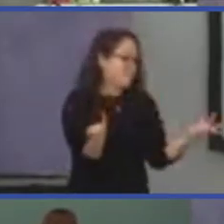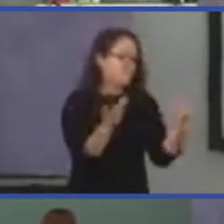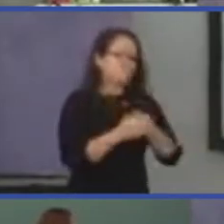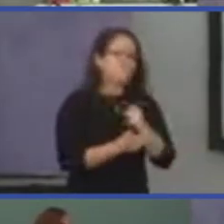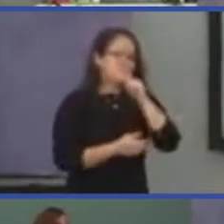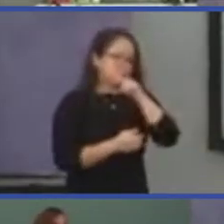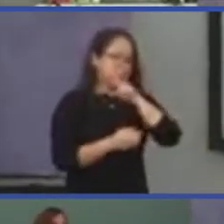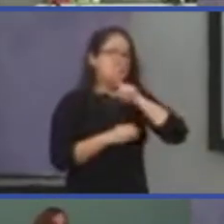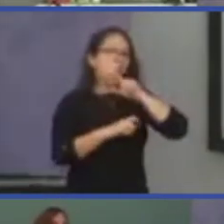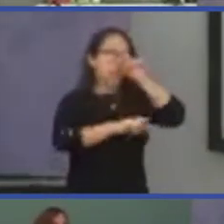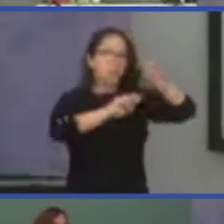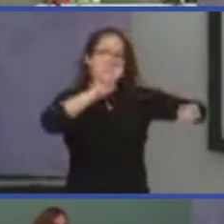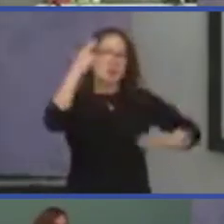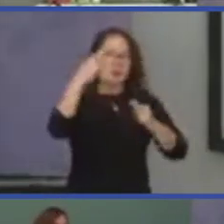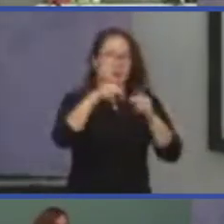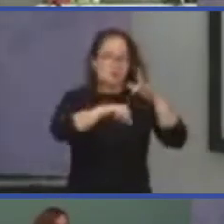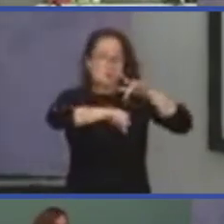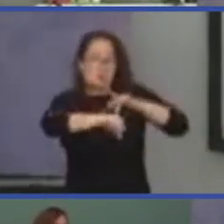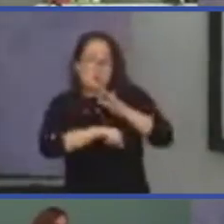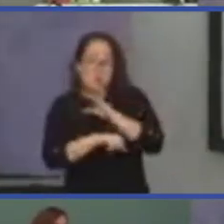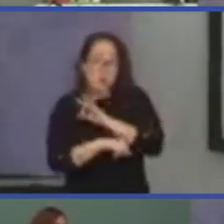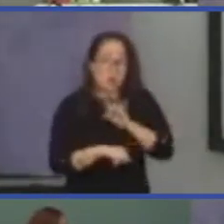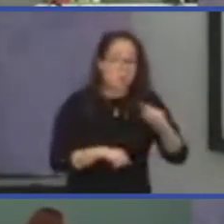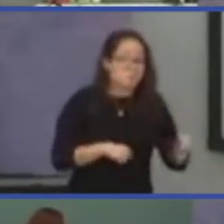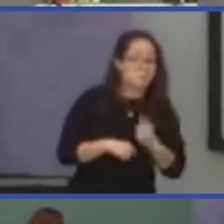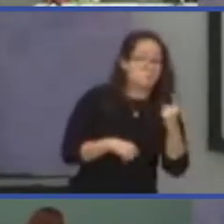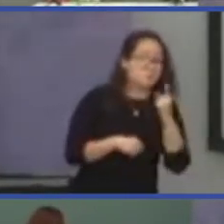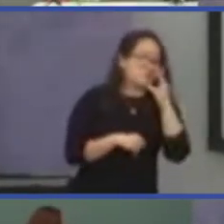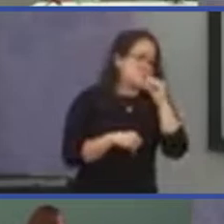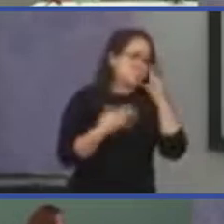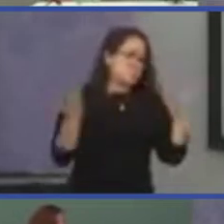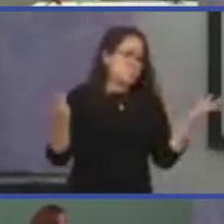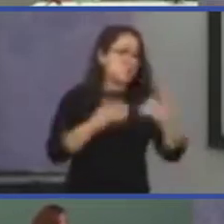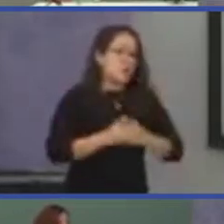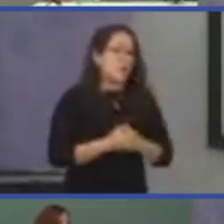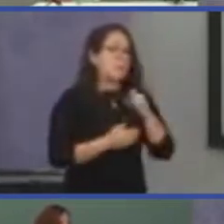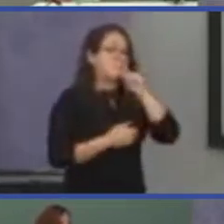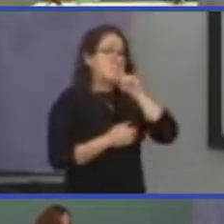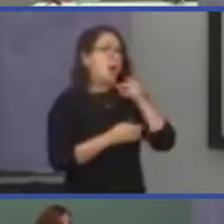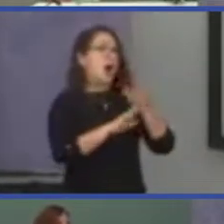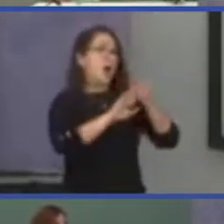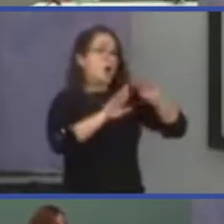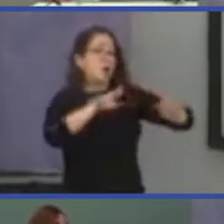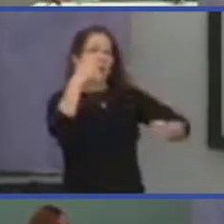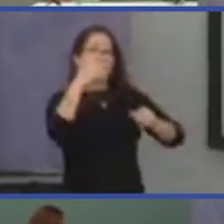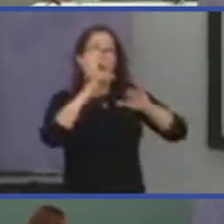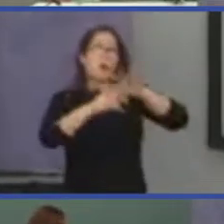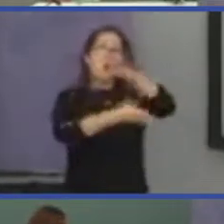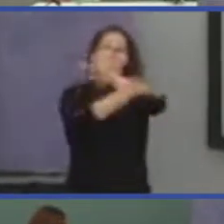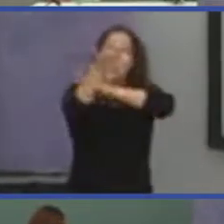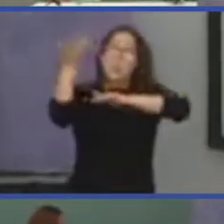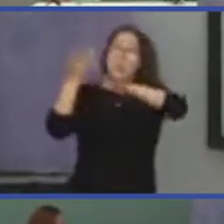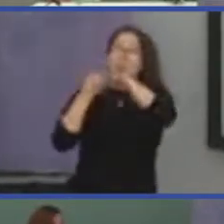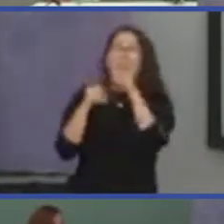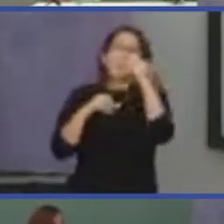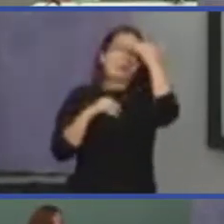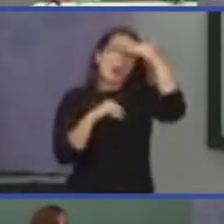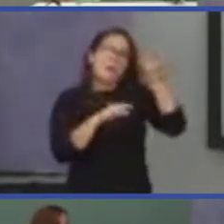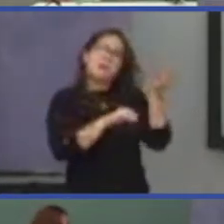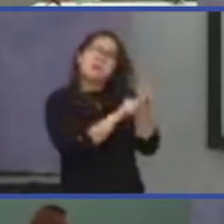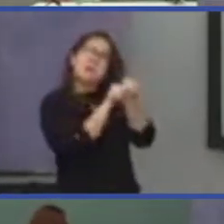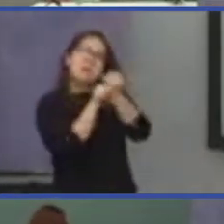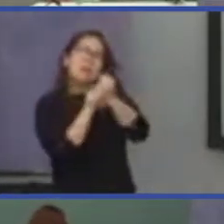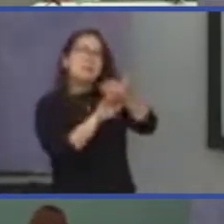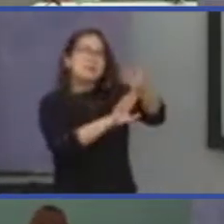Ni siquiera el universo mismo. Se sabe que tuvo un principio y se sabe que está expandiéndose, pero